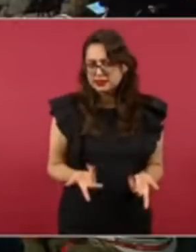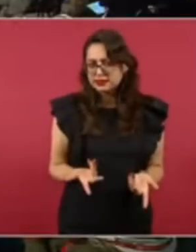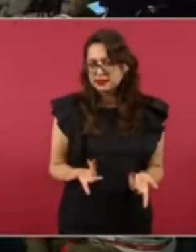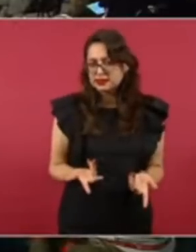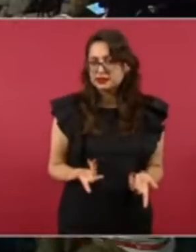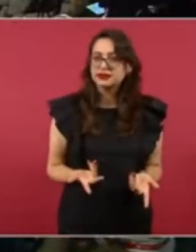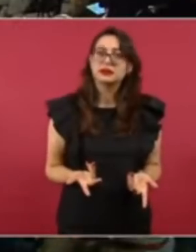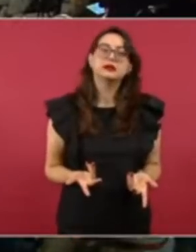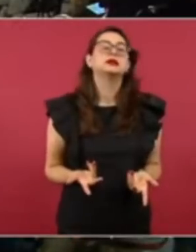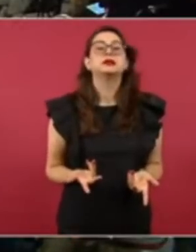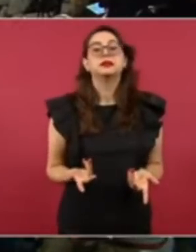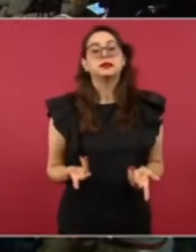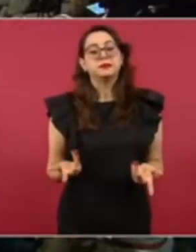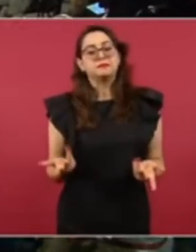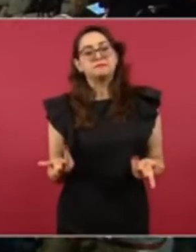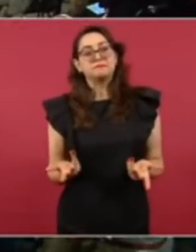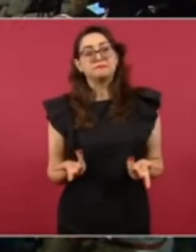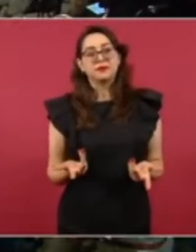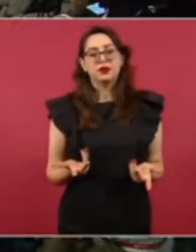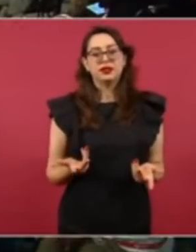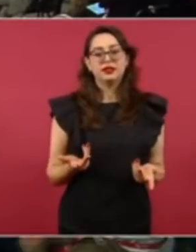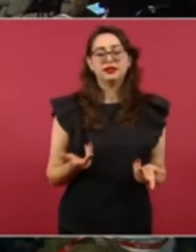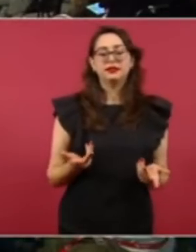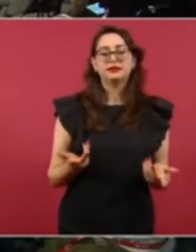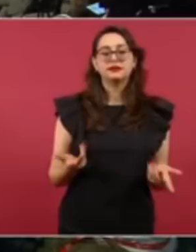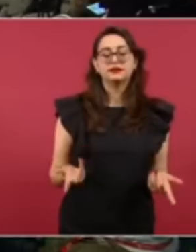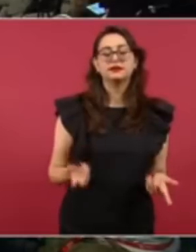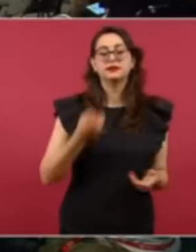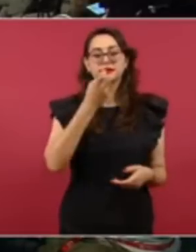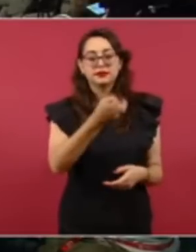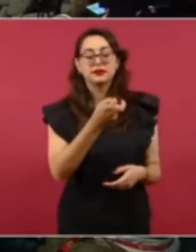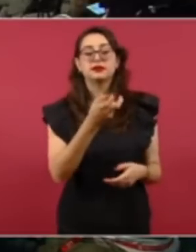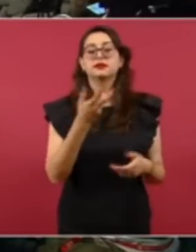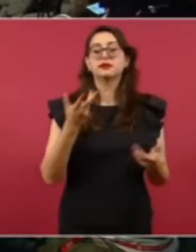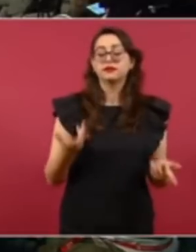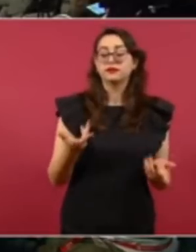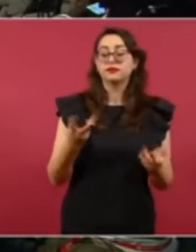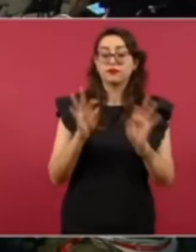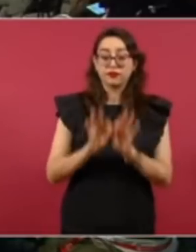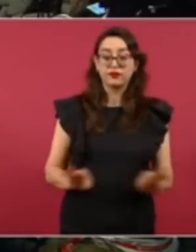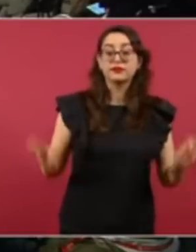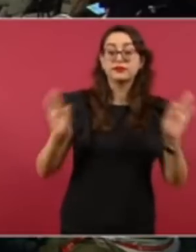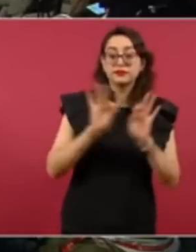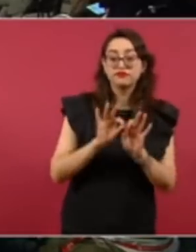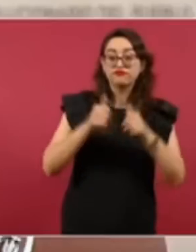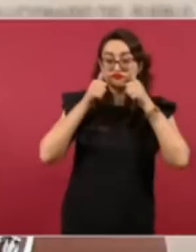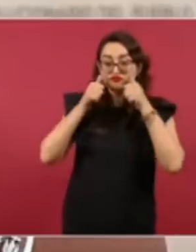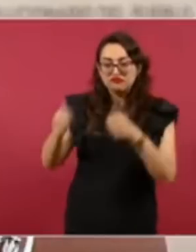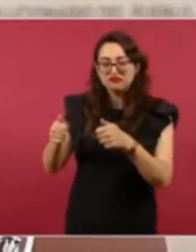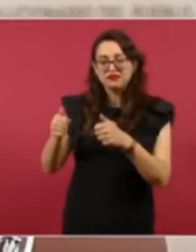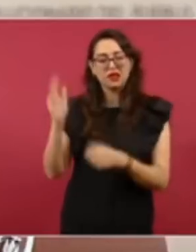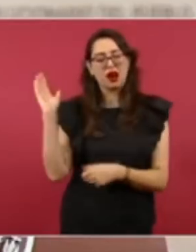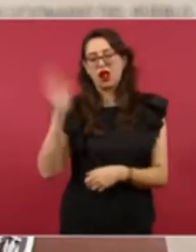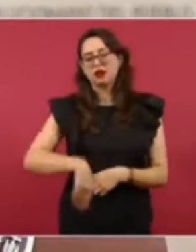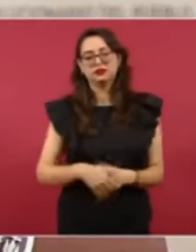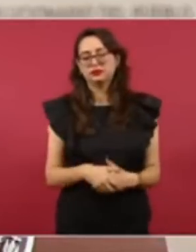sociedad donde el Estado mexicano le iba a entrar con más del 50% para comprar